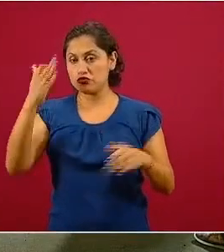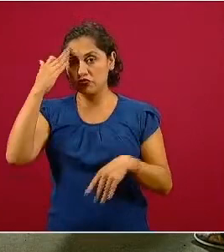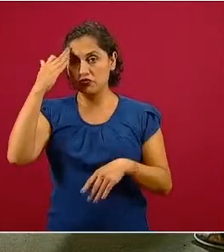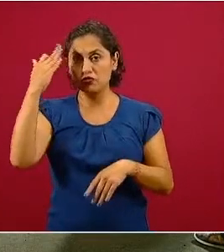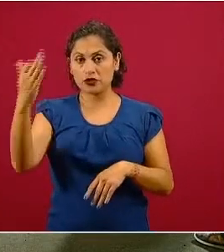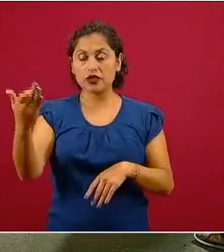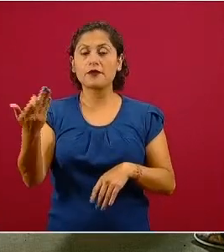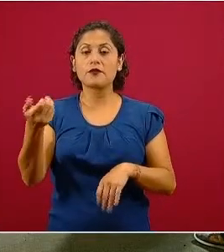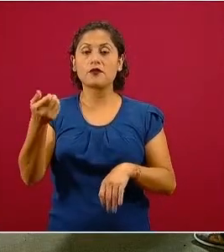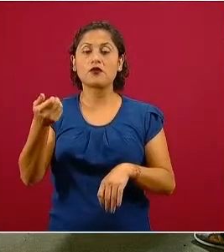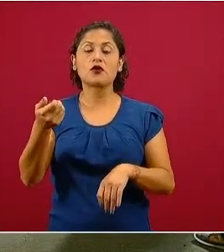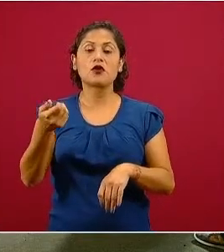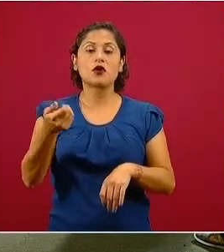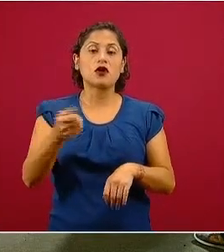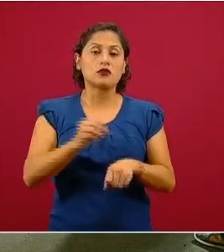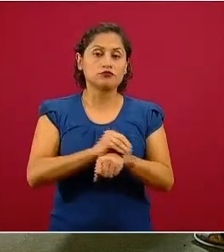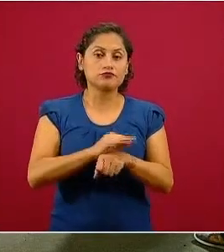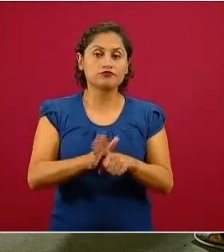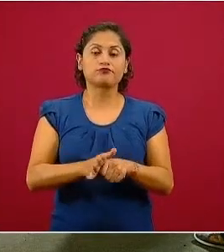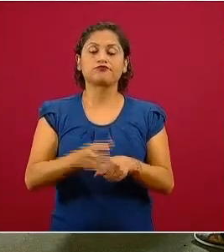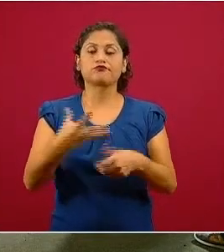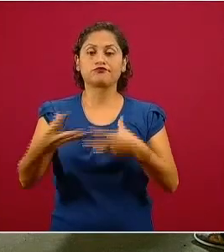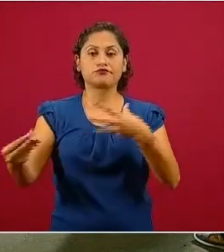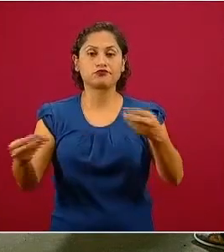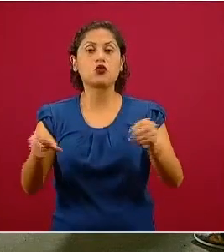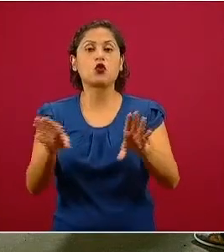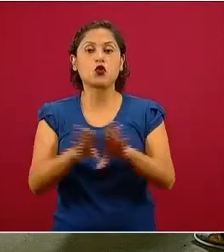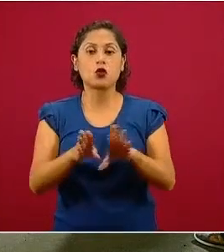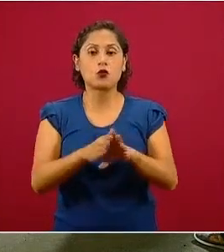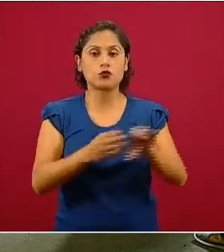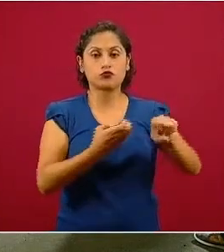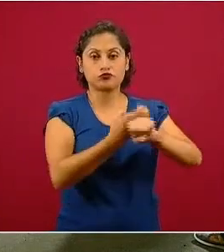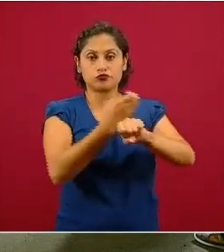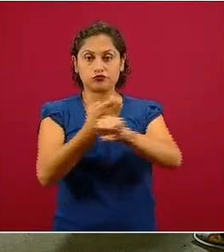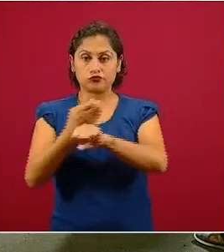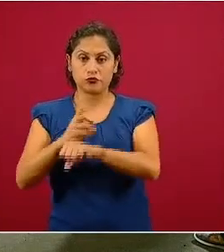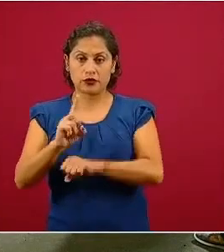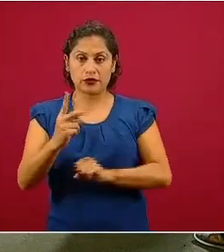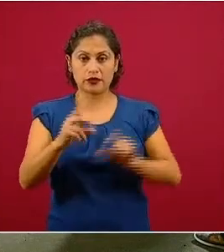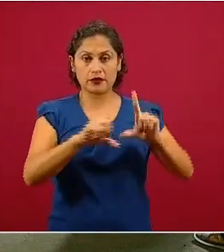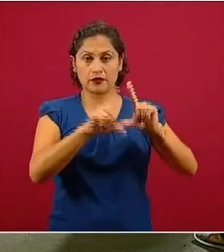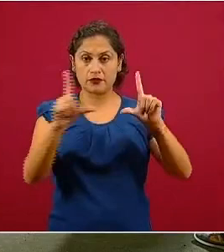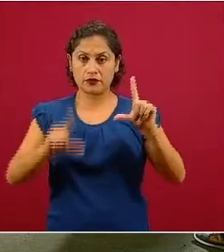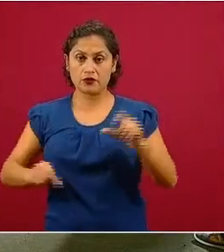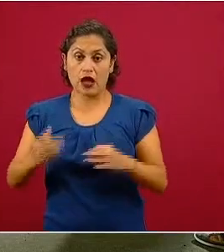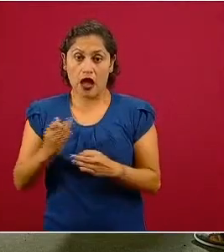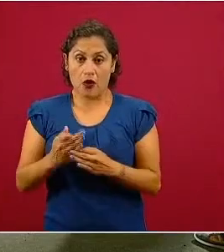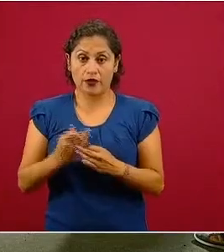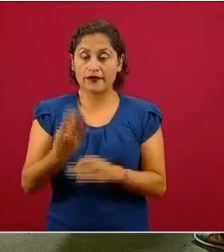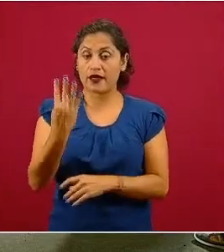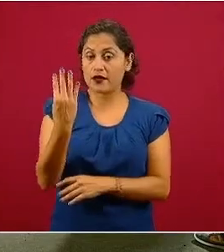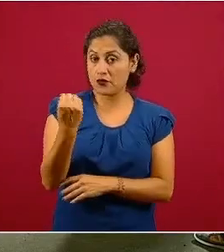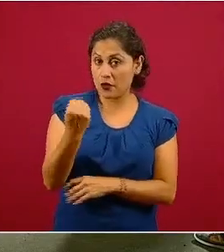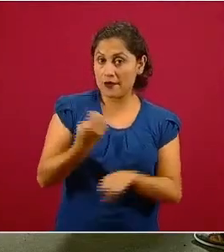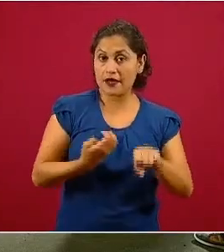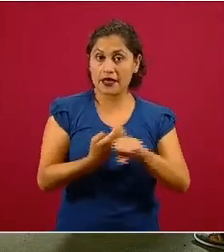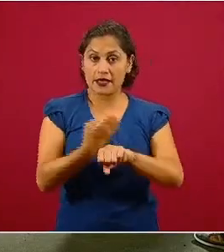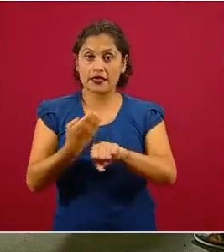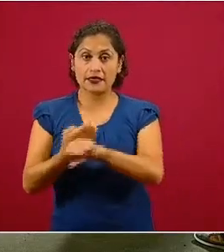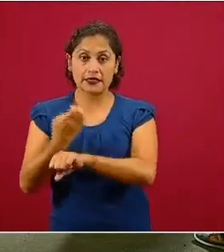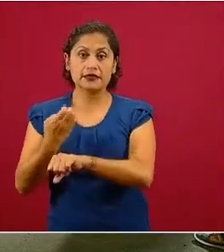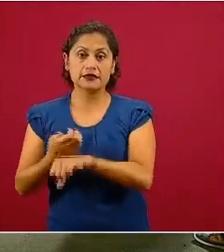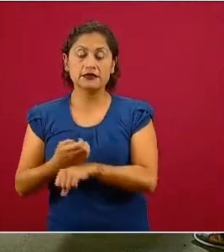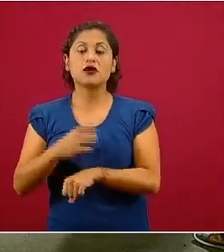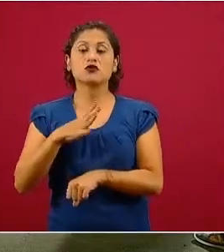32 entidades federativas. Prácticamente el día de hoy tenemos 9 entidades federativas que todavía presentan algún tipo